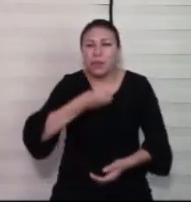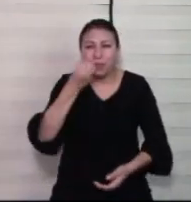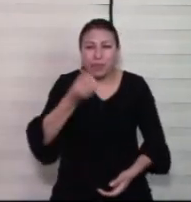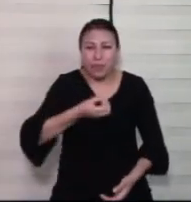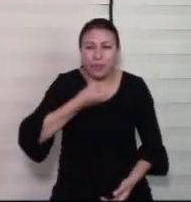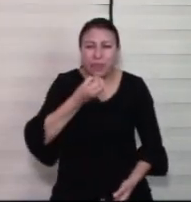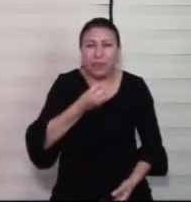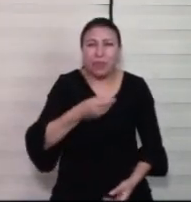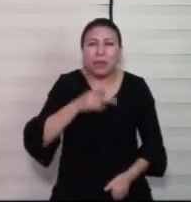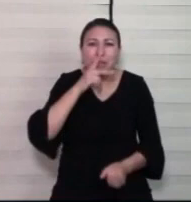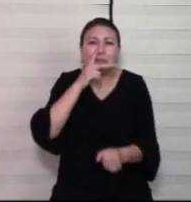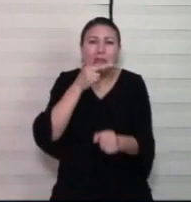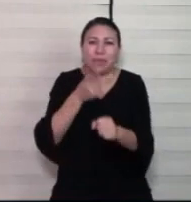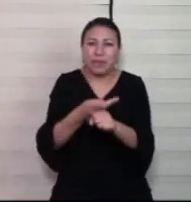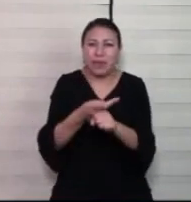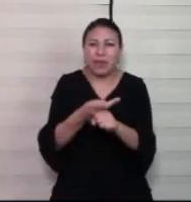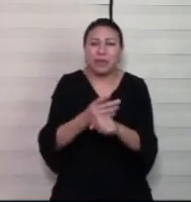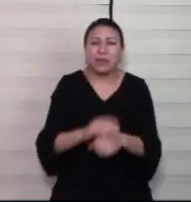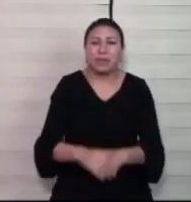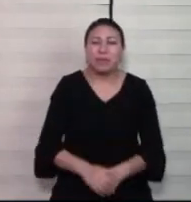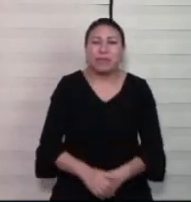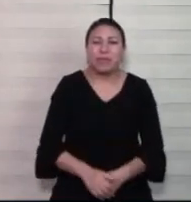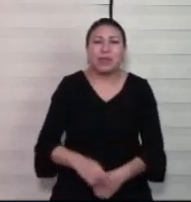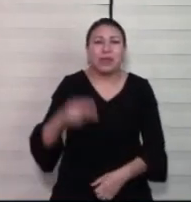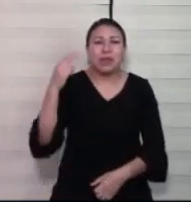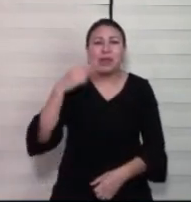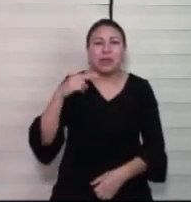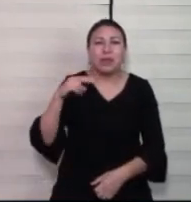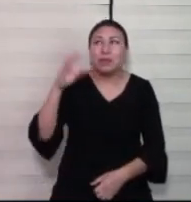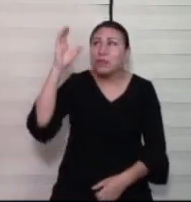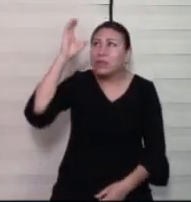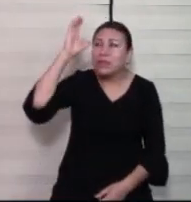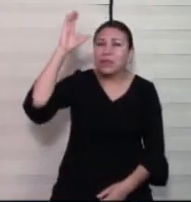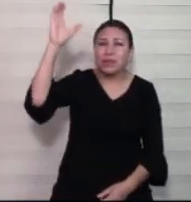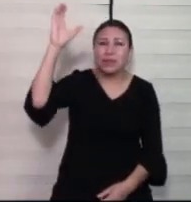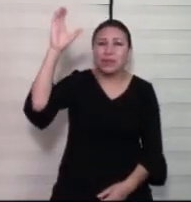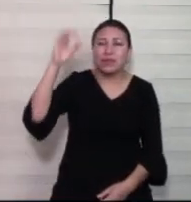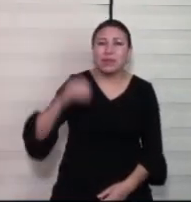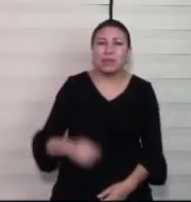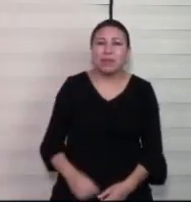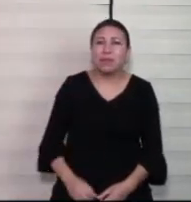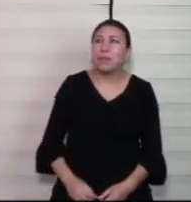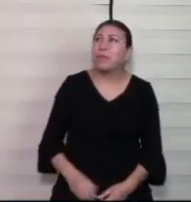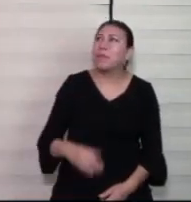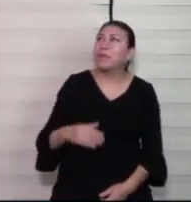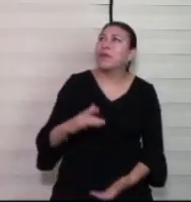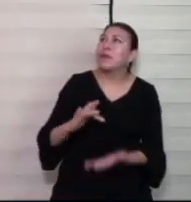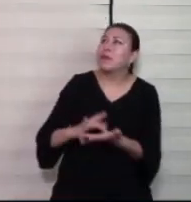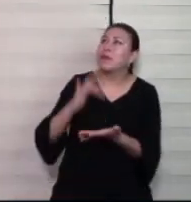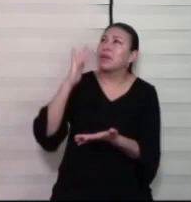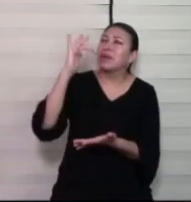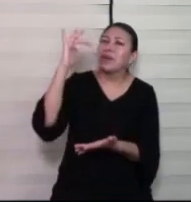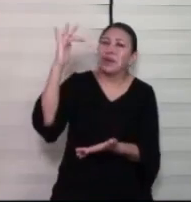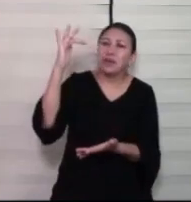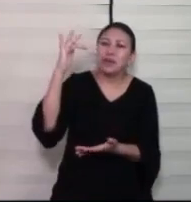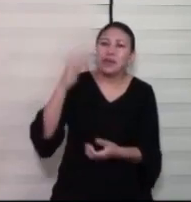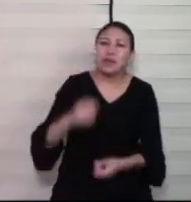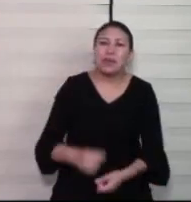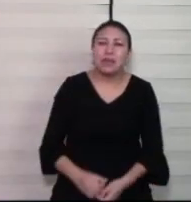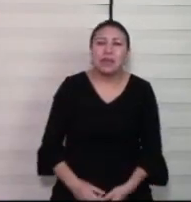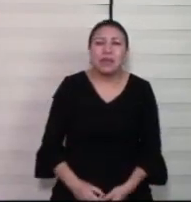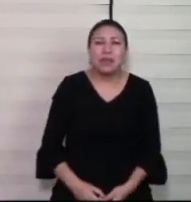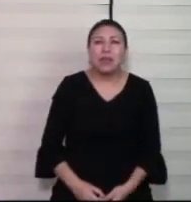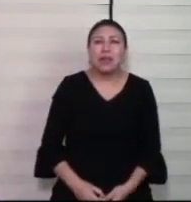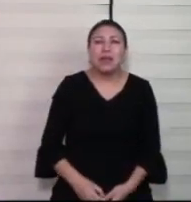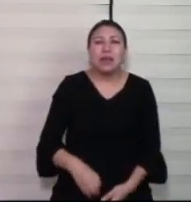Oremos. Padre, en el nombre de Cristo, te damos las gracias porque en medio de un